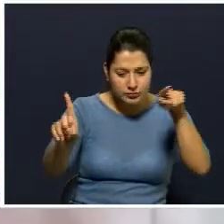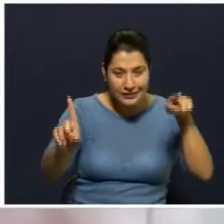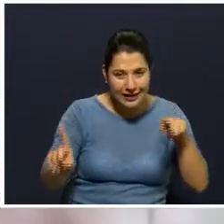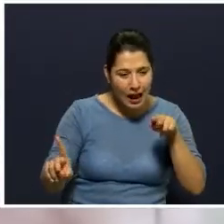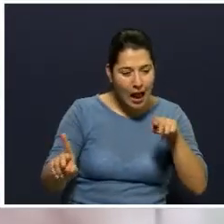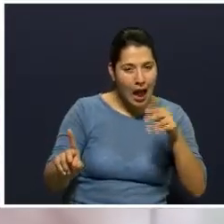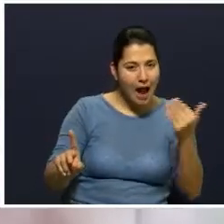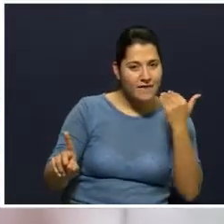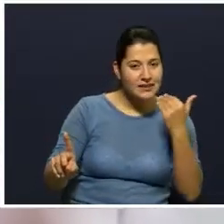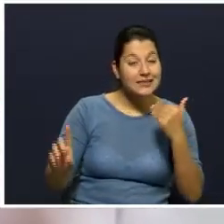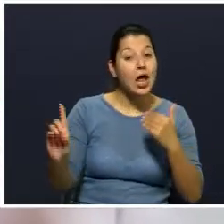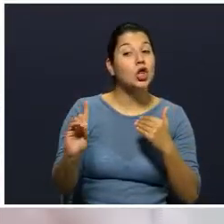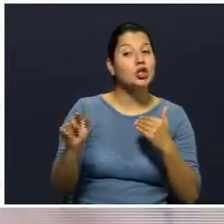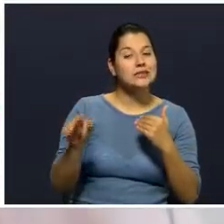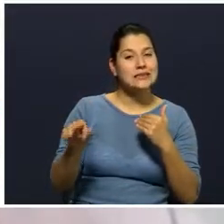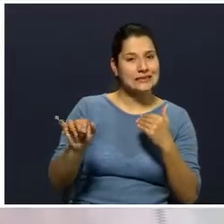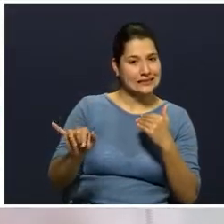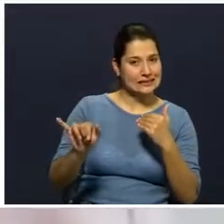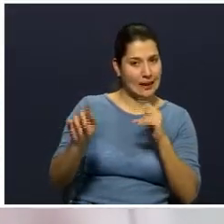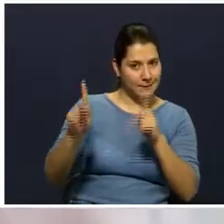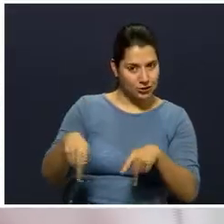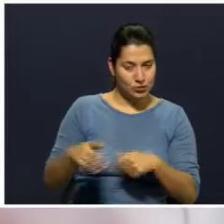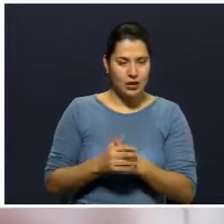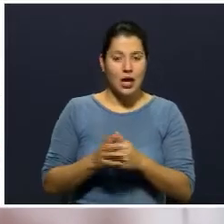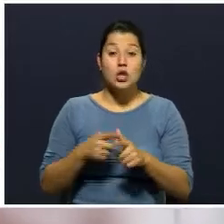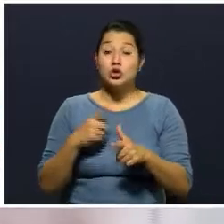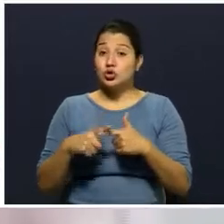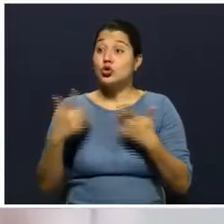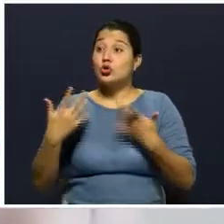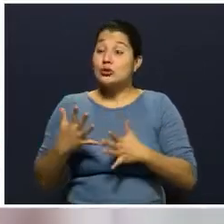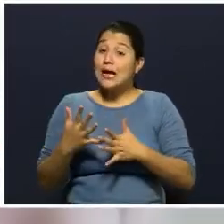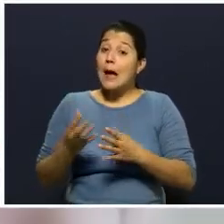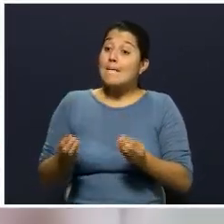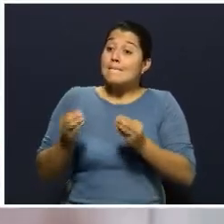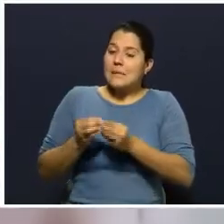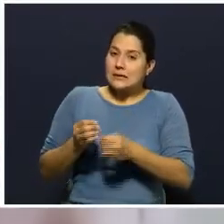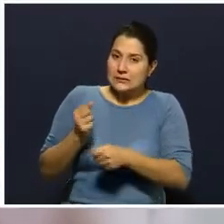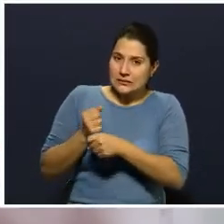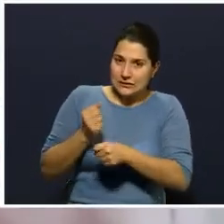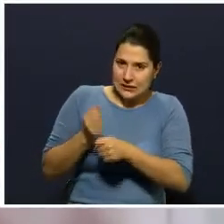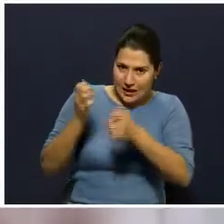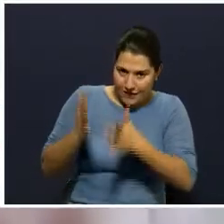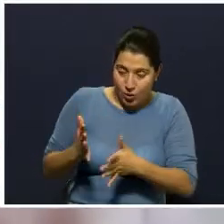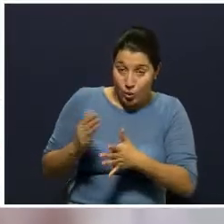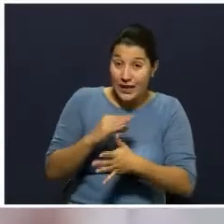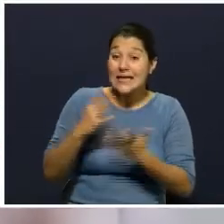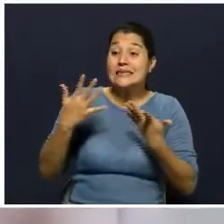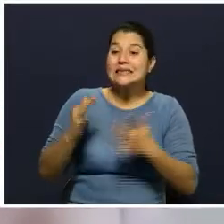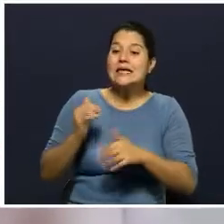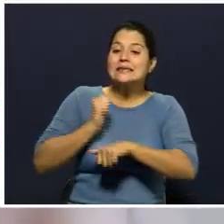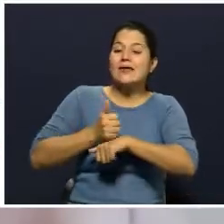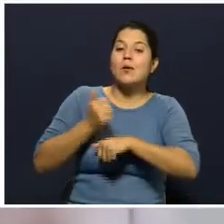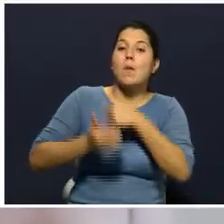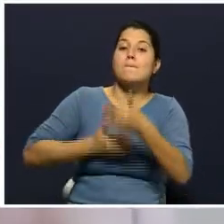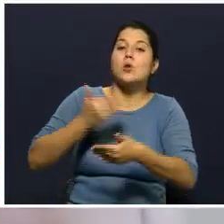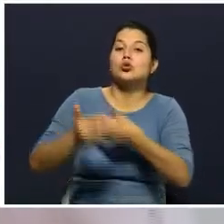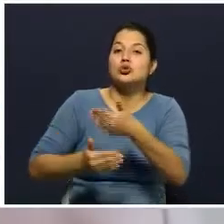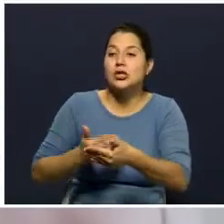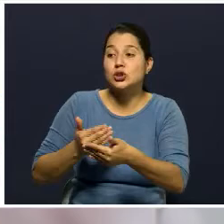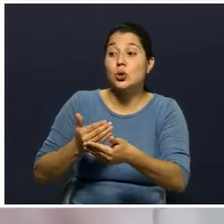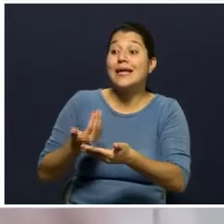está funcionando. Hemos reforzado el equipo humano que está trabajando y hemos creado una serie de procesos que están dando